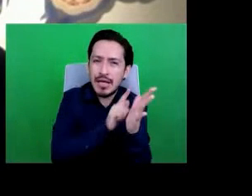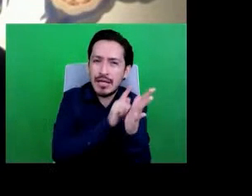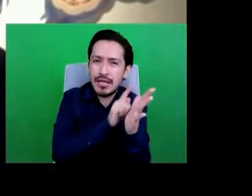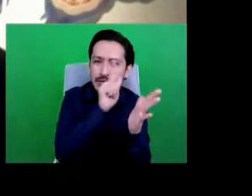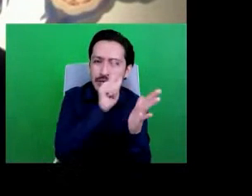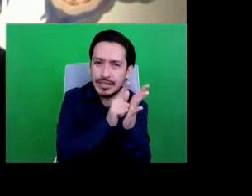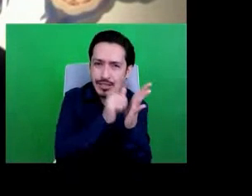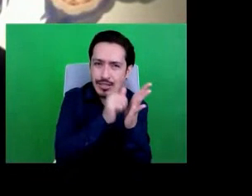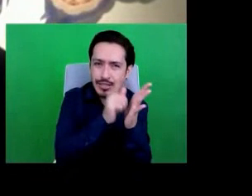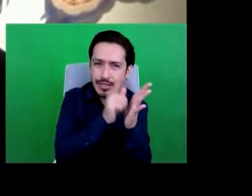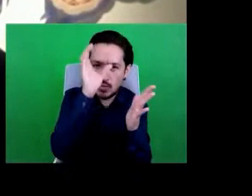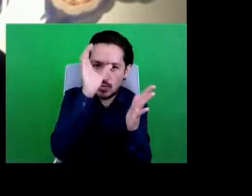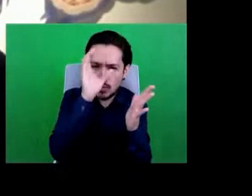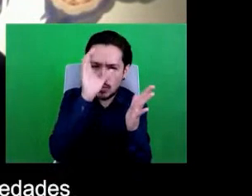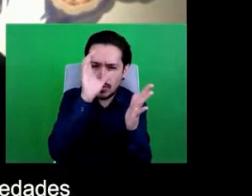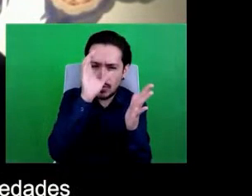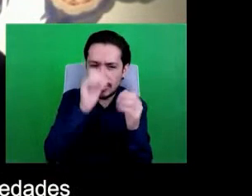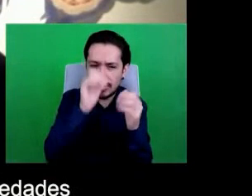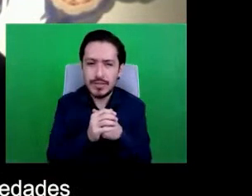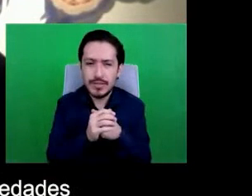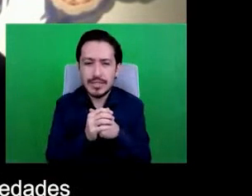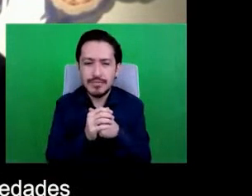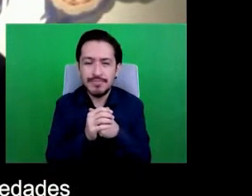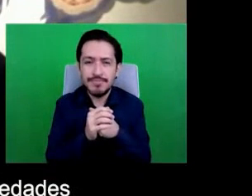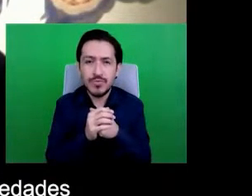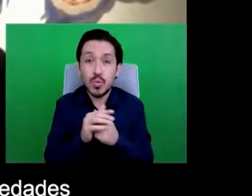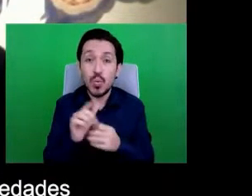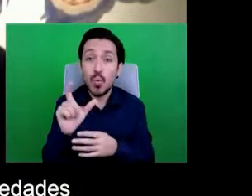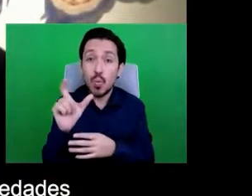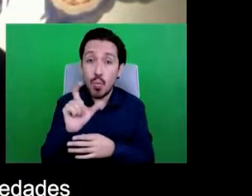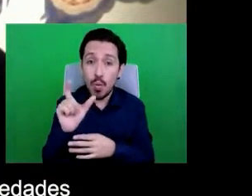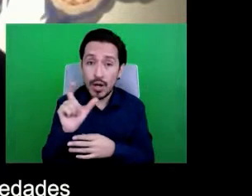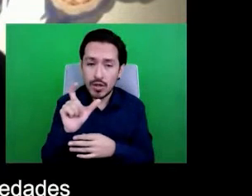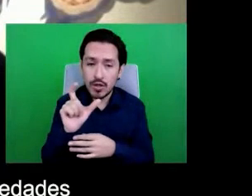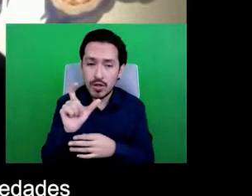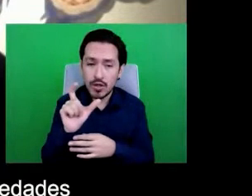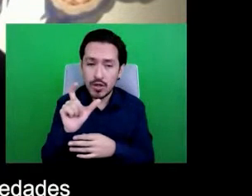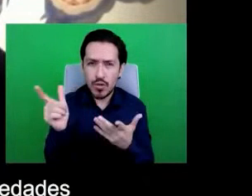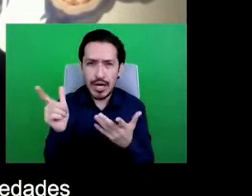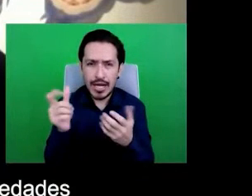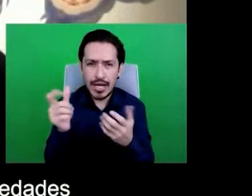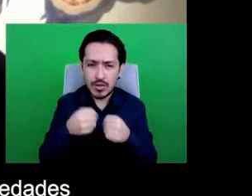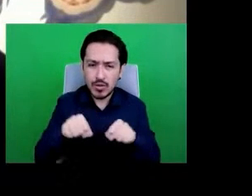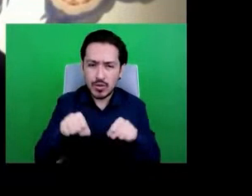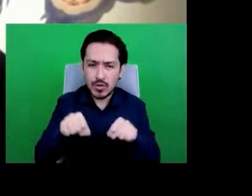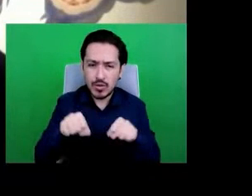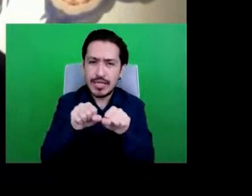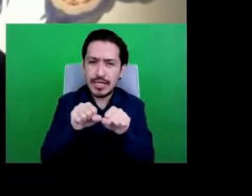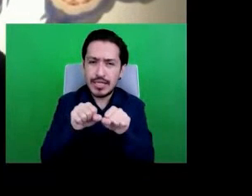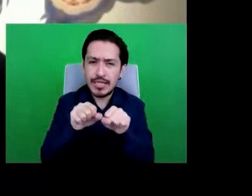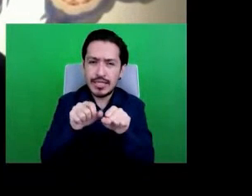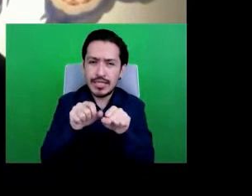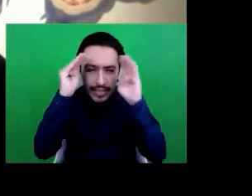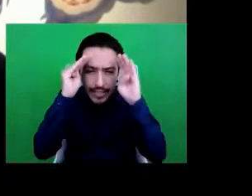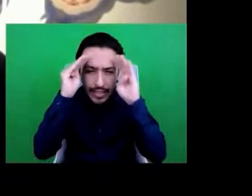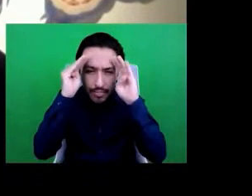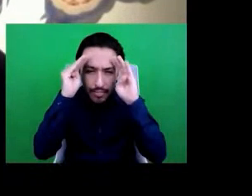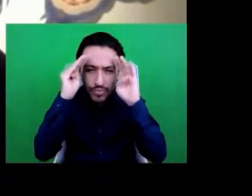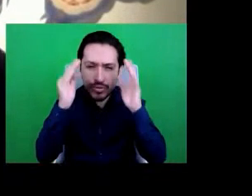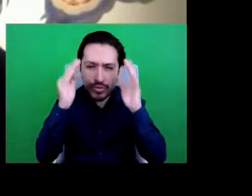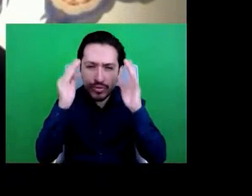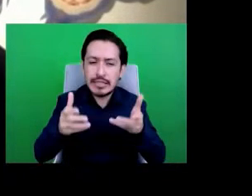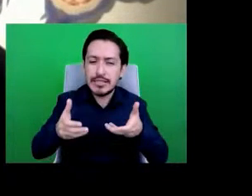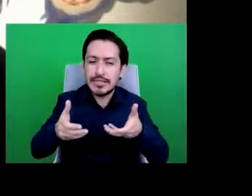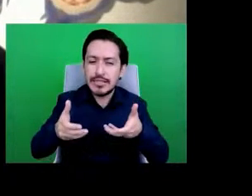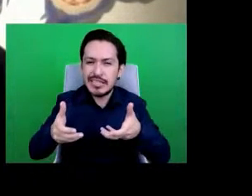algo adicional, es fundamental. Cuando hablamos de la infraestructura en las sociedades, muchas veces pensamos en carreteras,